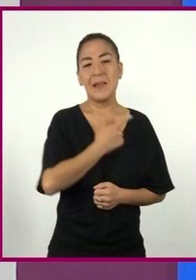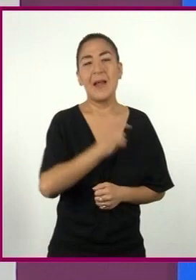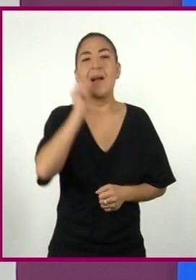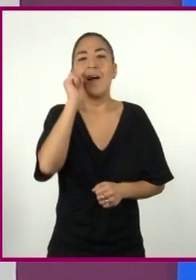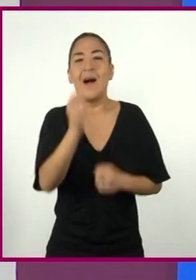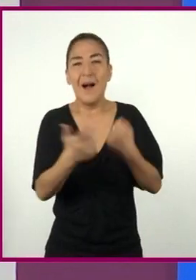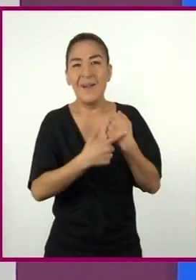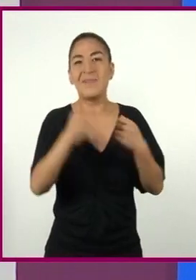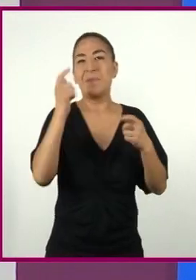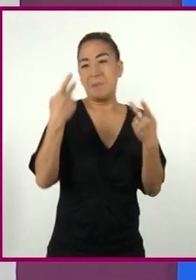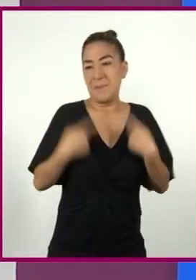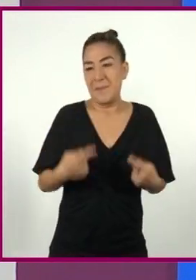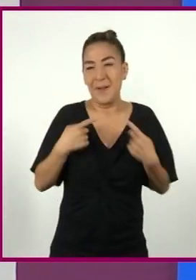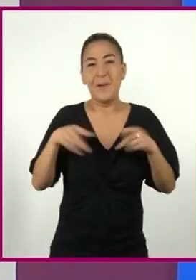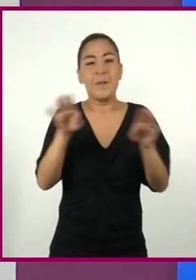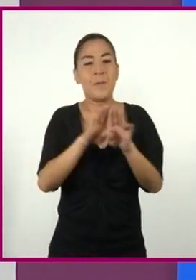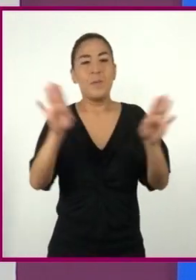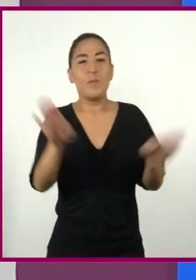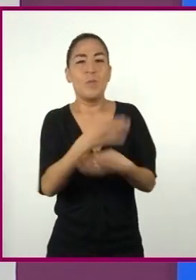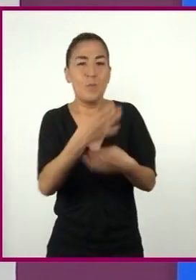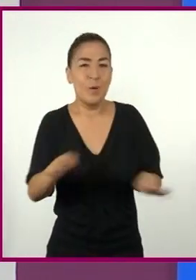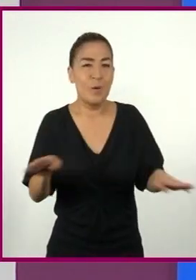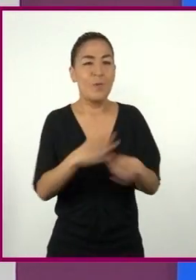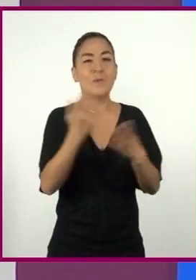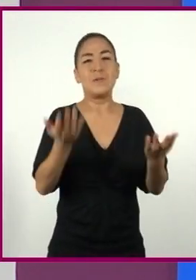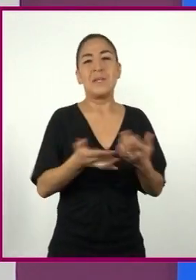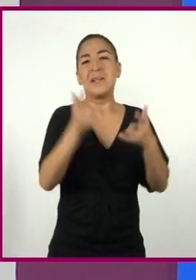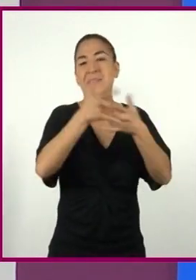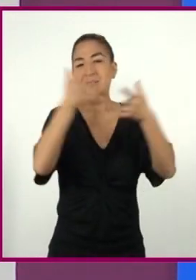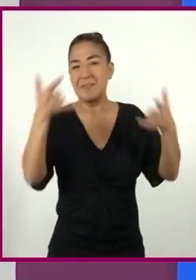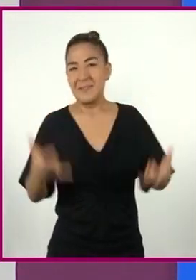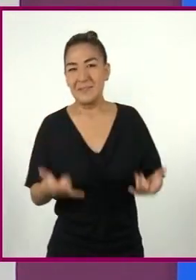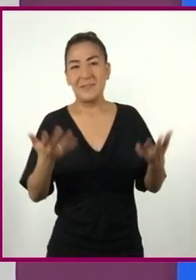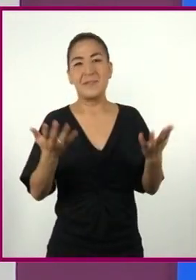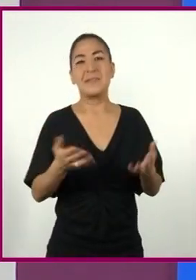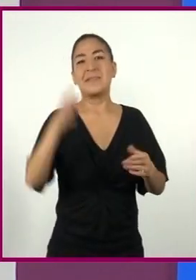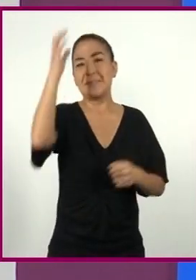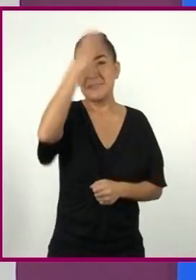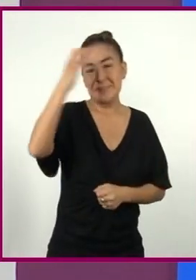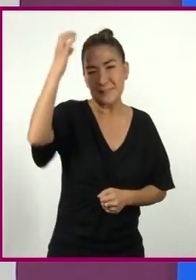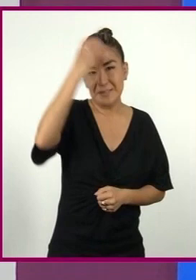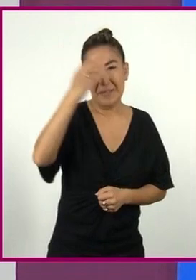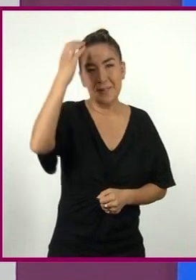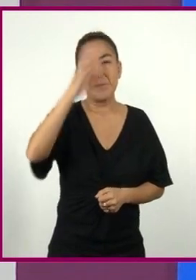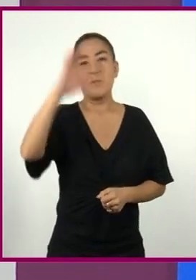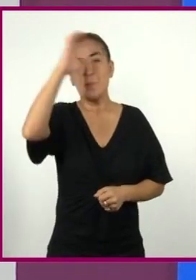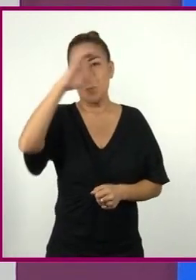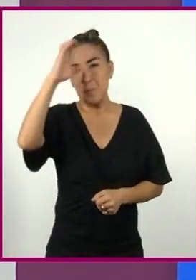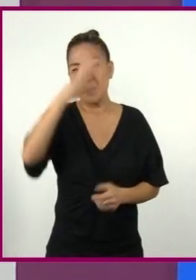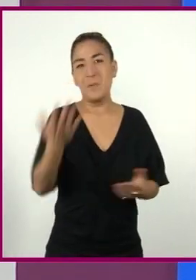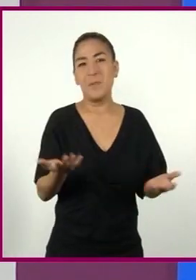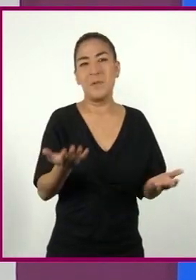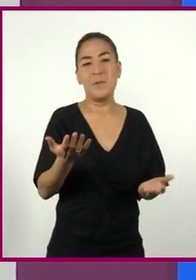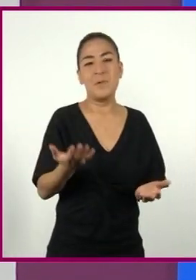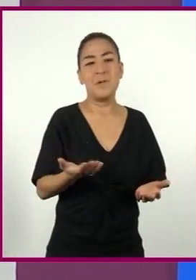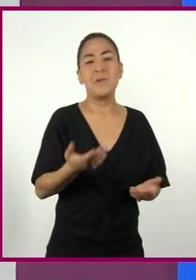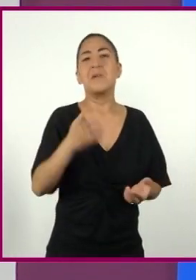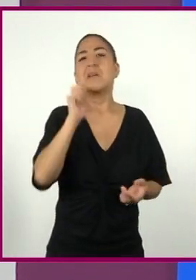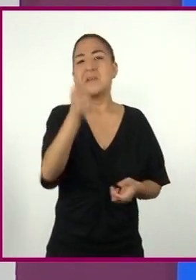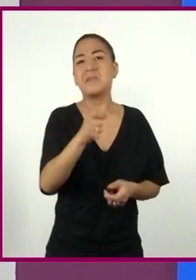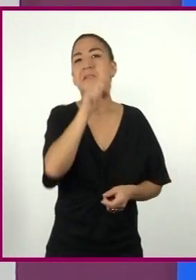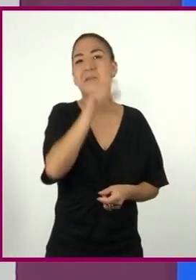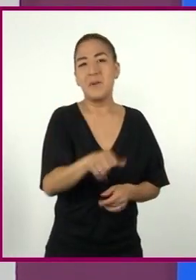dedicado o que se dedique a la música, historia, ciencias, cultura o que haya